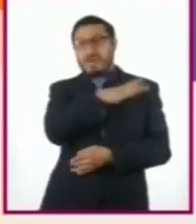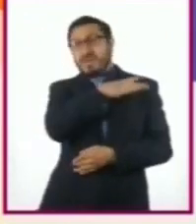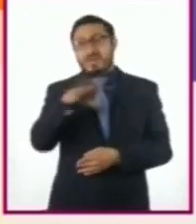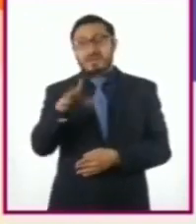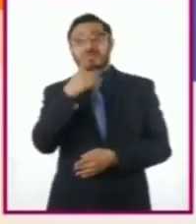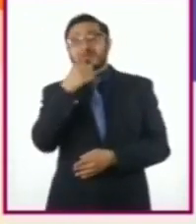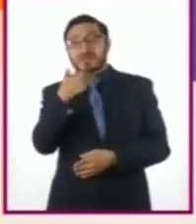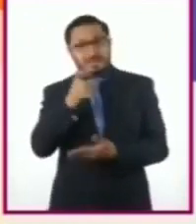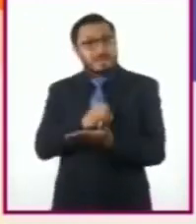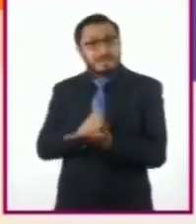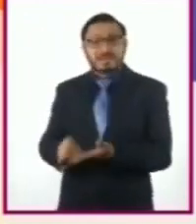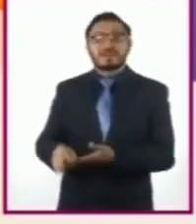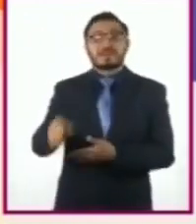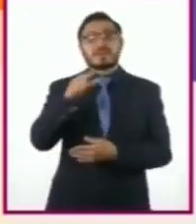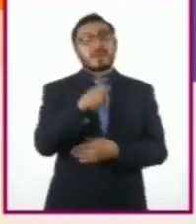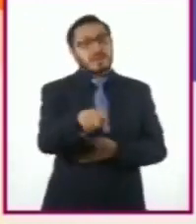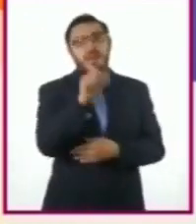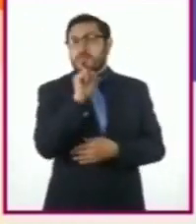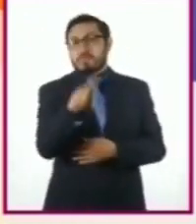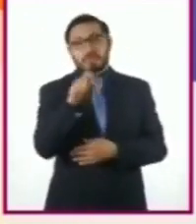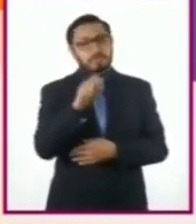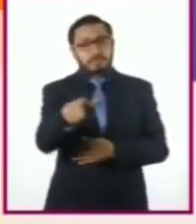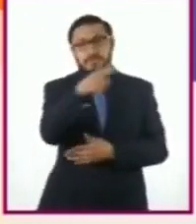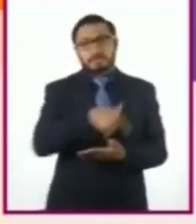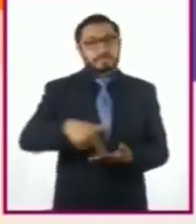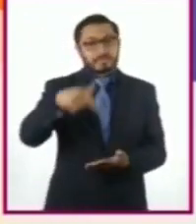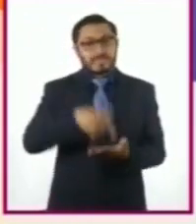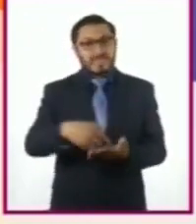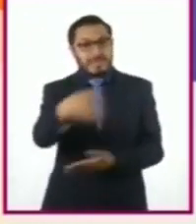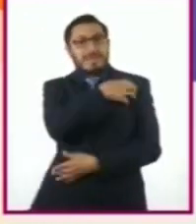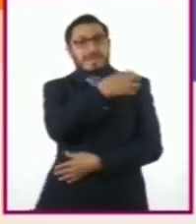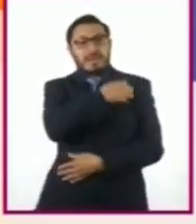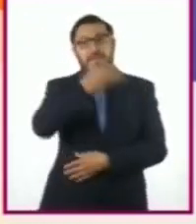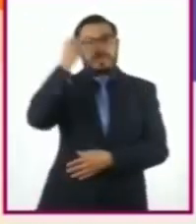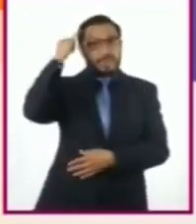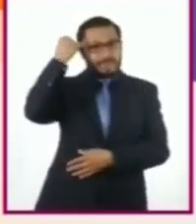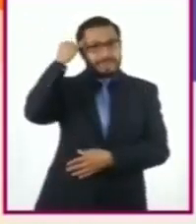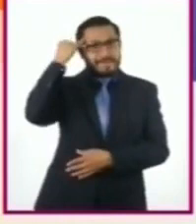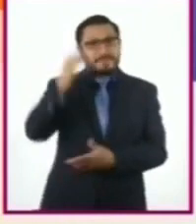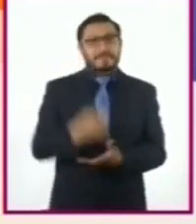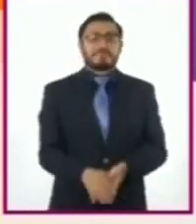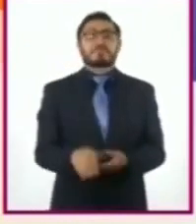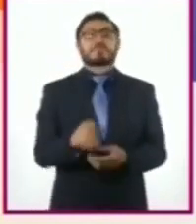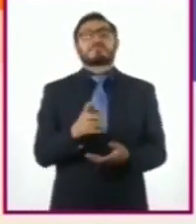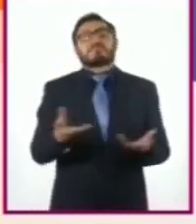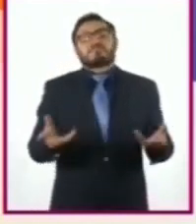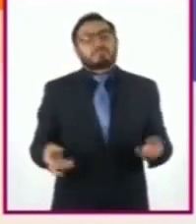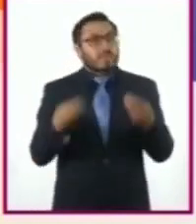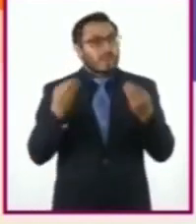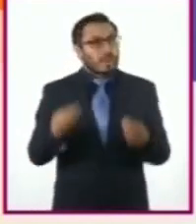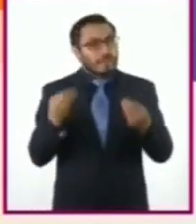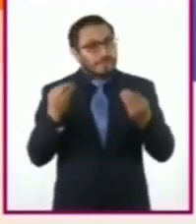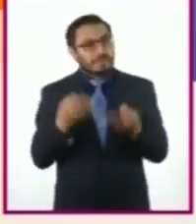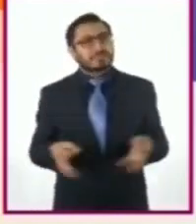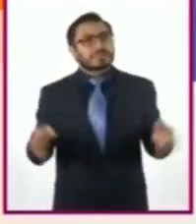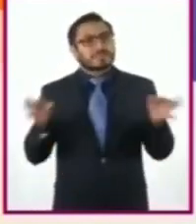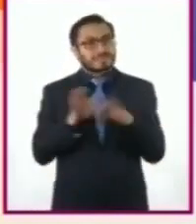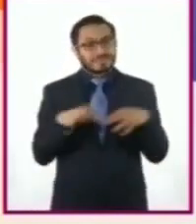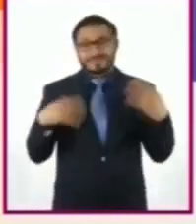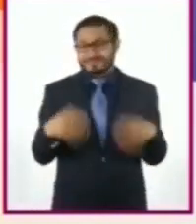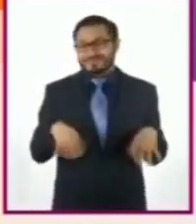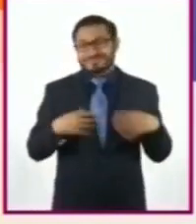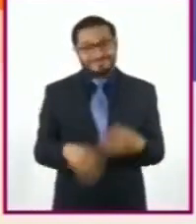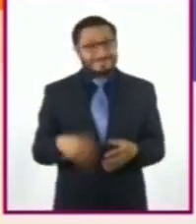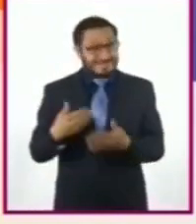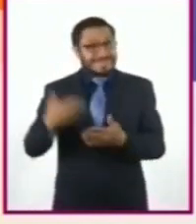que fuera en el mismo lugar de la capital indígena, que tenía tanto renombre, y por